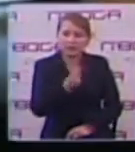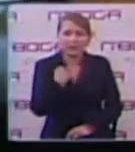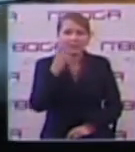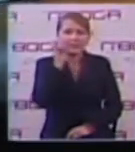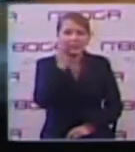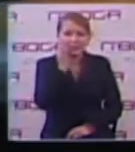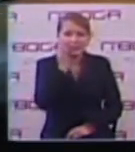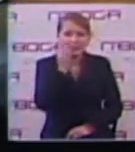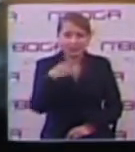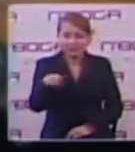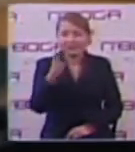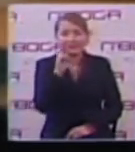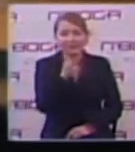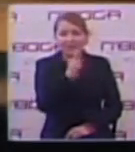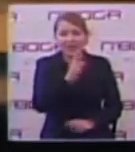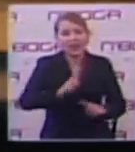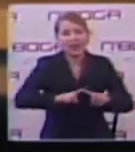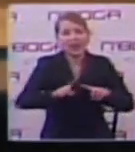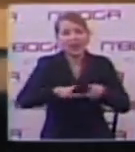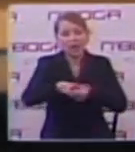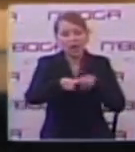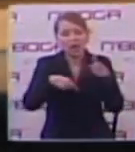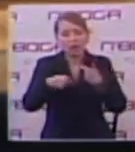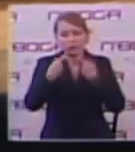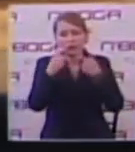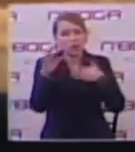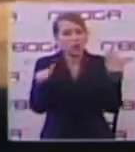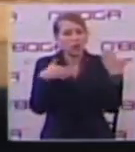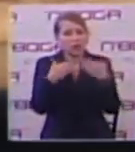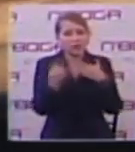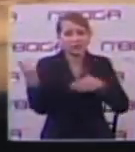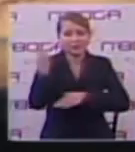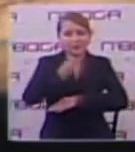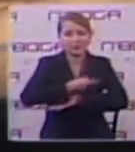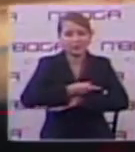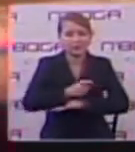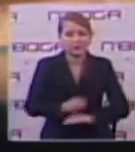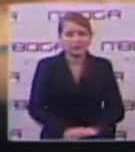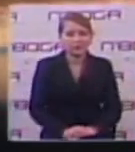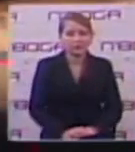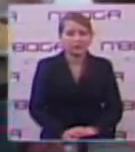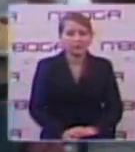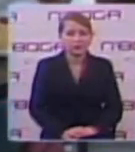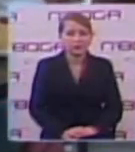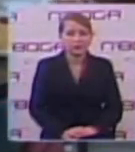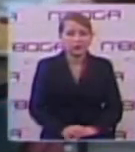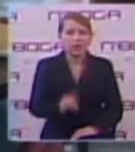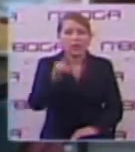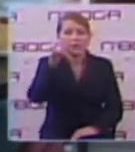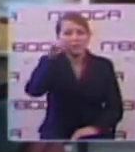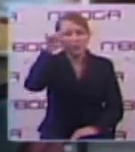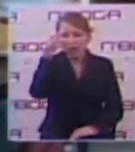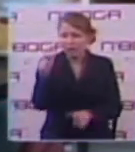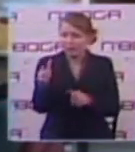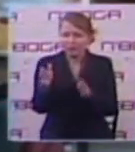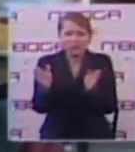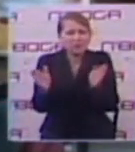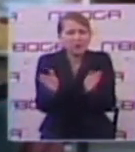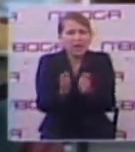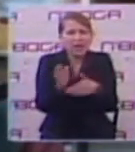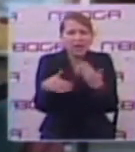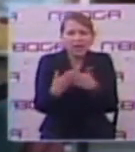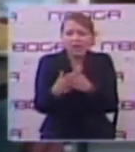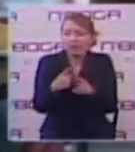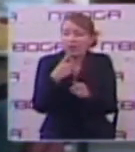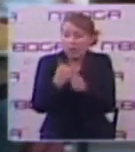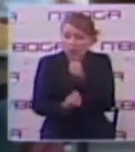El restaurante cuenta con varios locales y promociones todos los días. Las vacas chiquitas que tú ves por todos los locales,